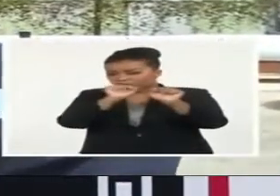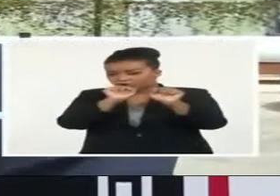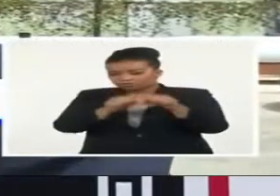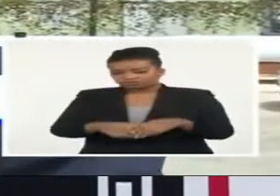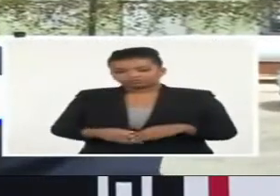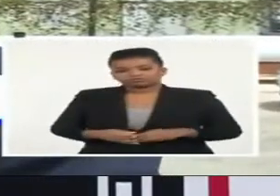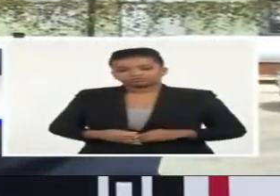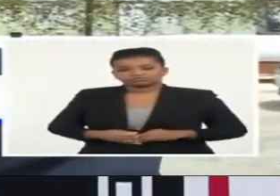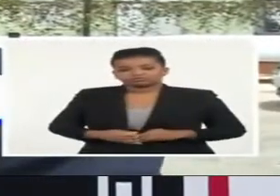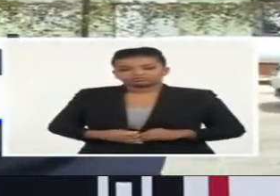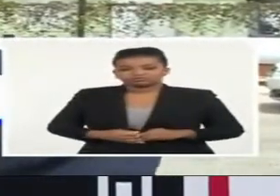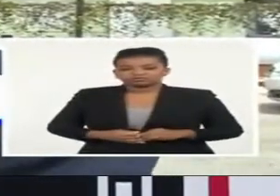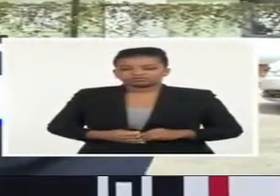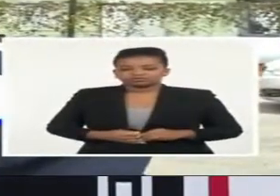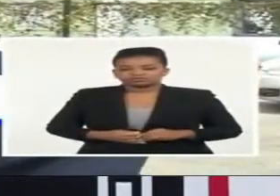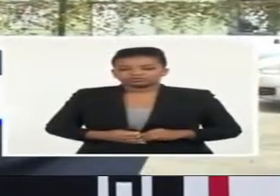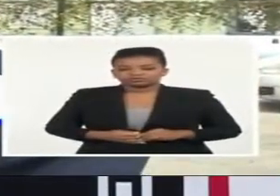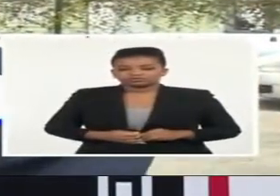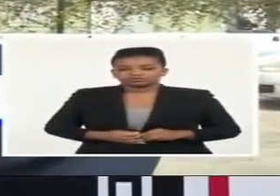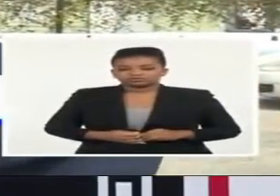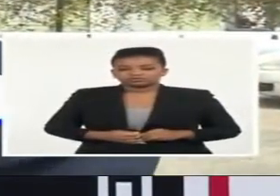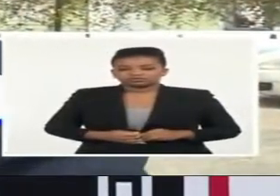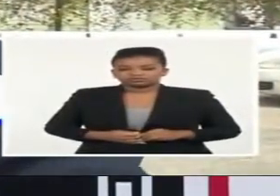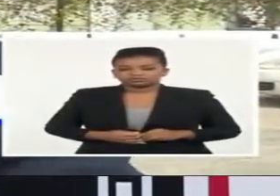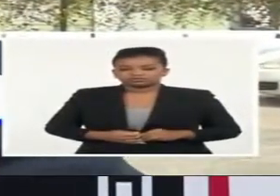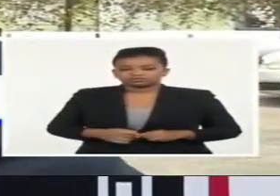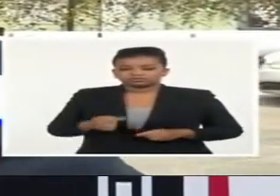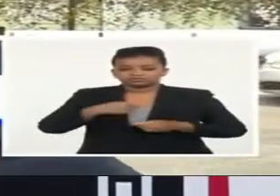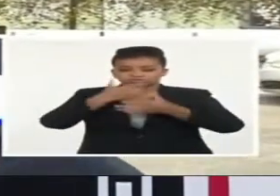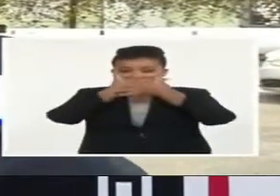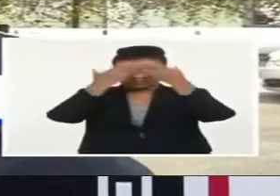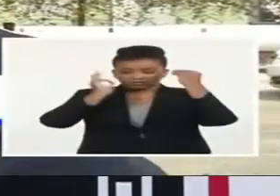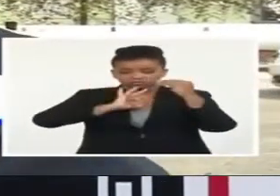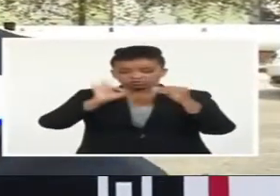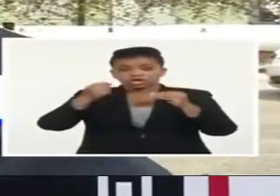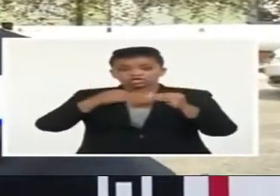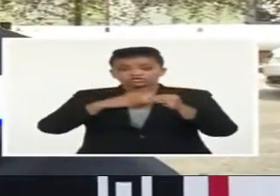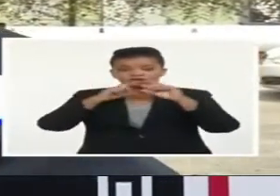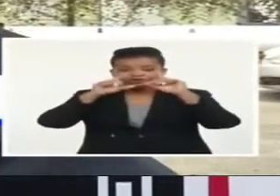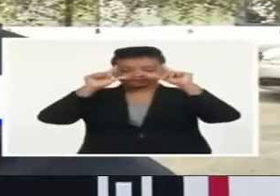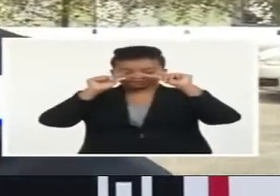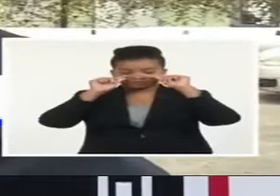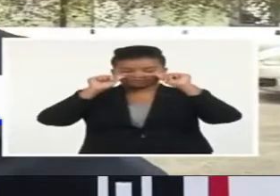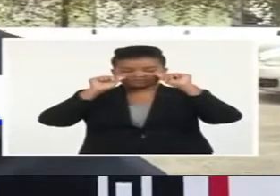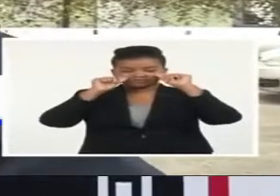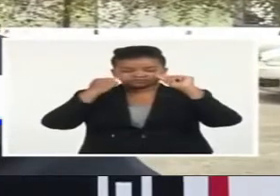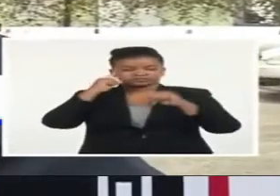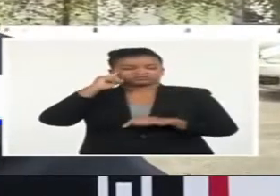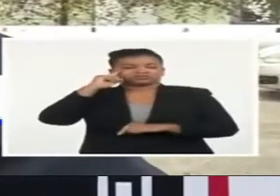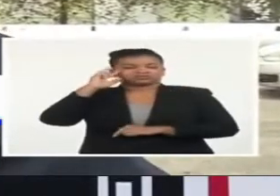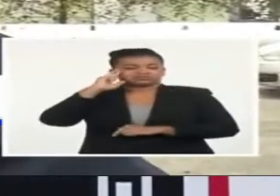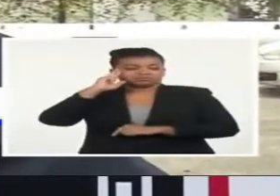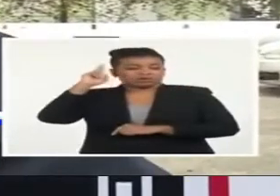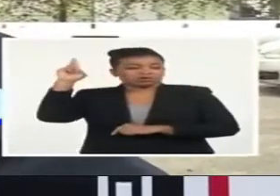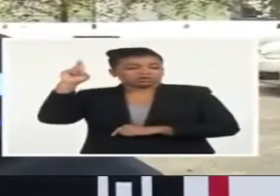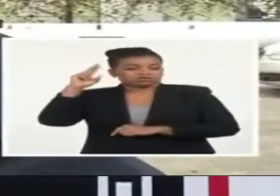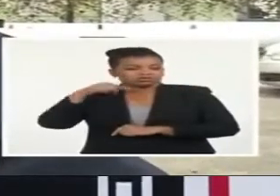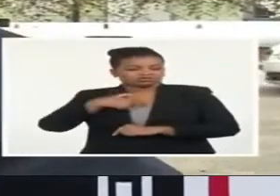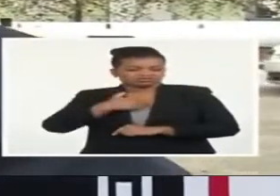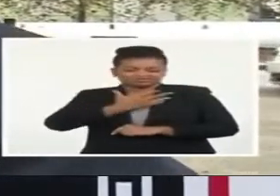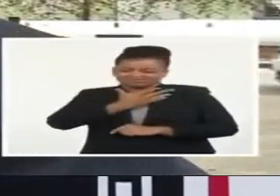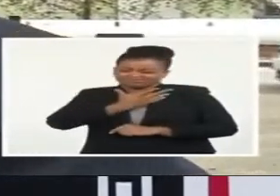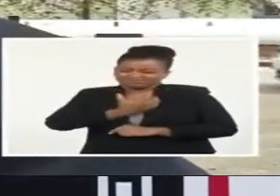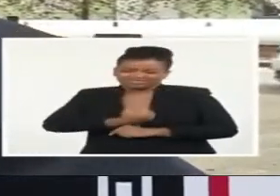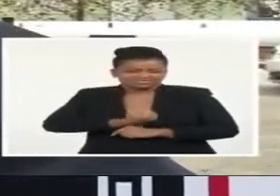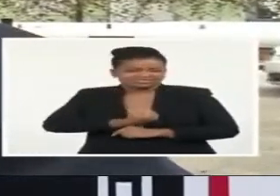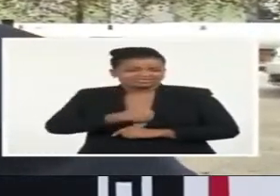al bloqueo. No es al bloqueo. Es que tú no tienes dinero para comprarlo. Porque ahí está México. México te